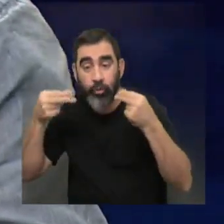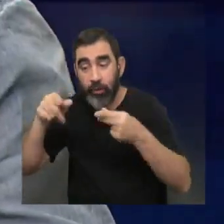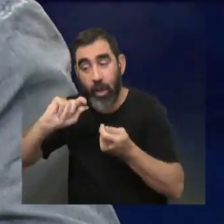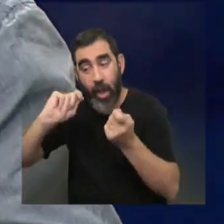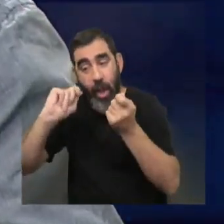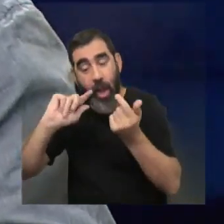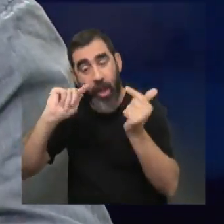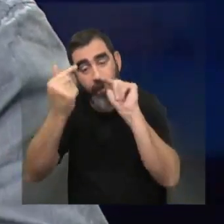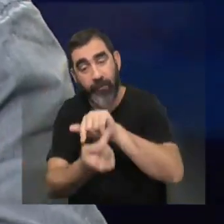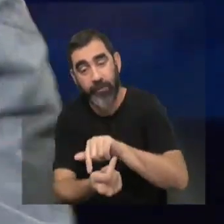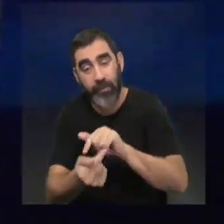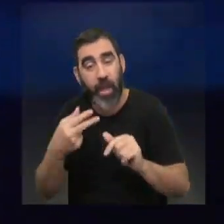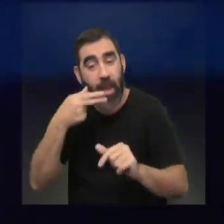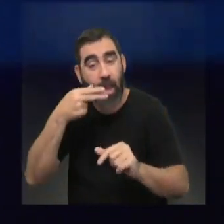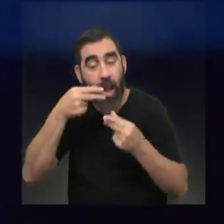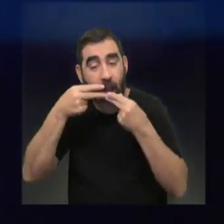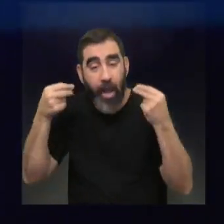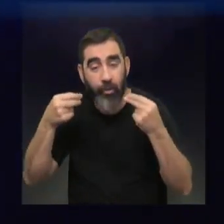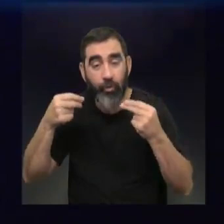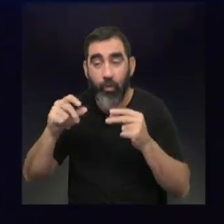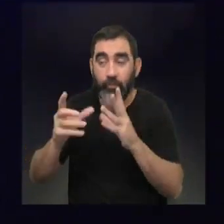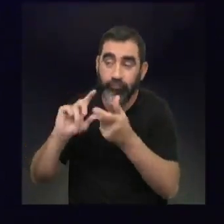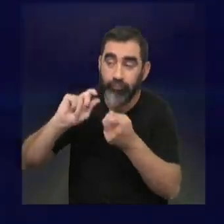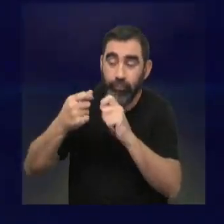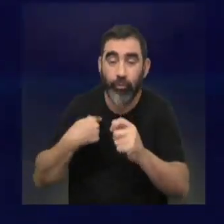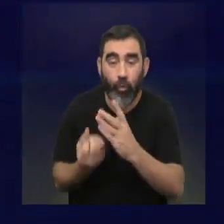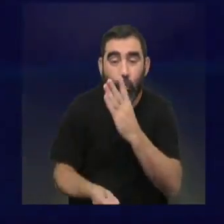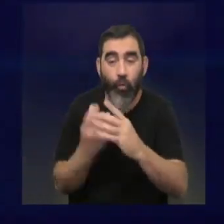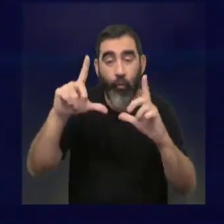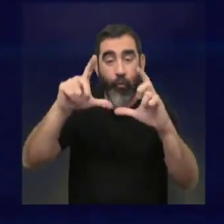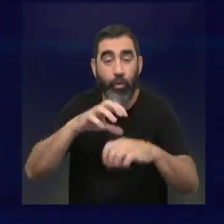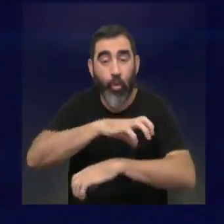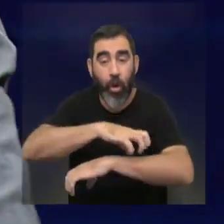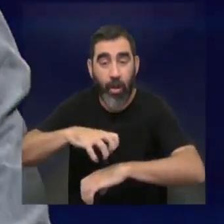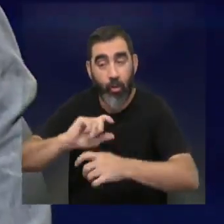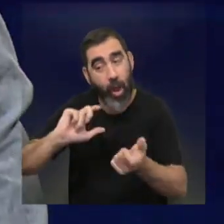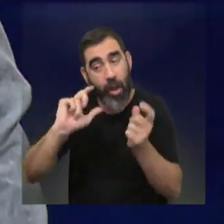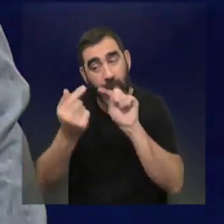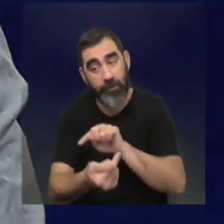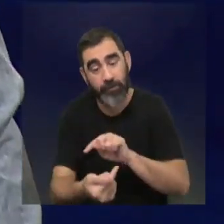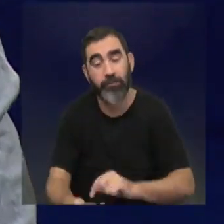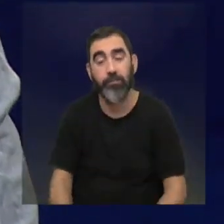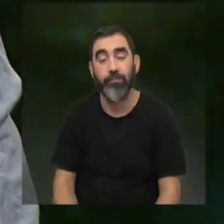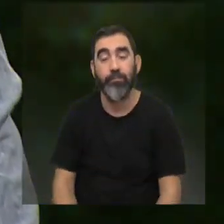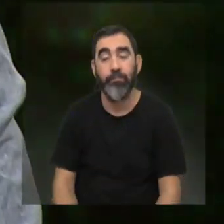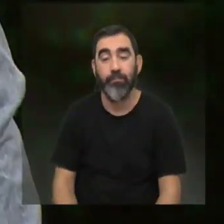recibe una frase que dice, esto es un gato y te genera una foto de un gato. Está bien.